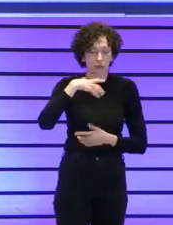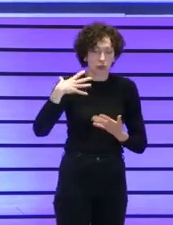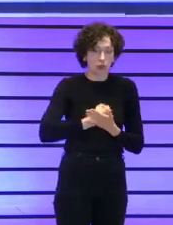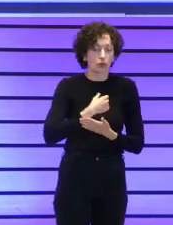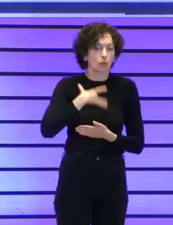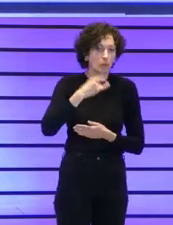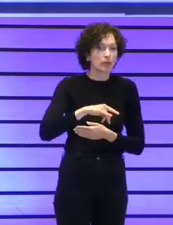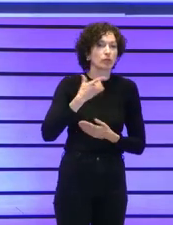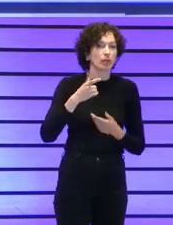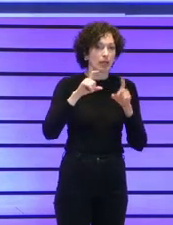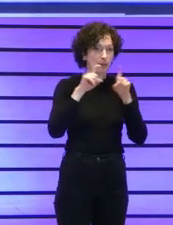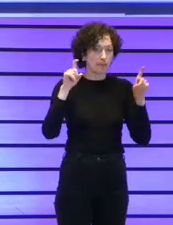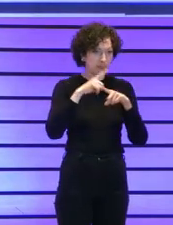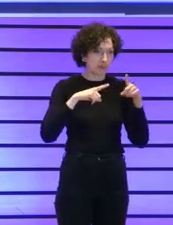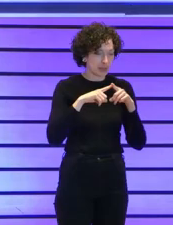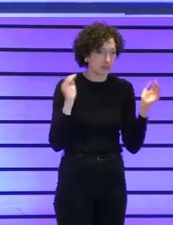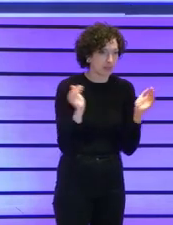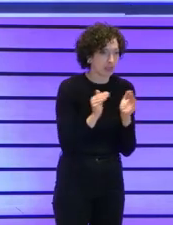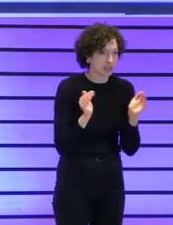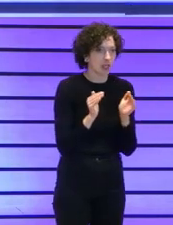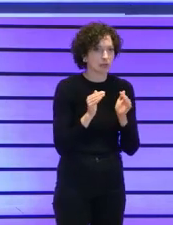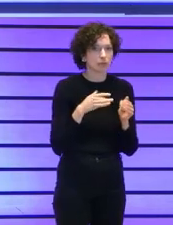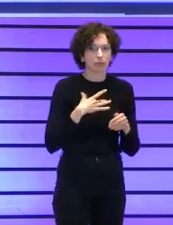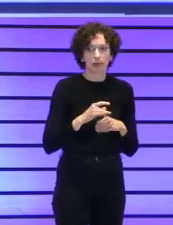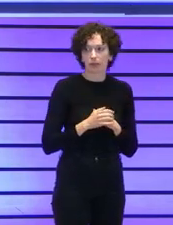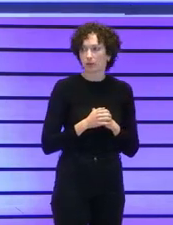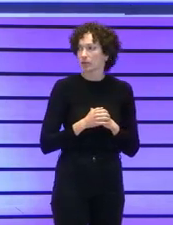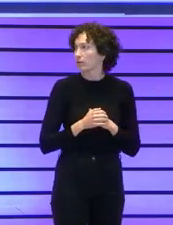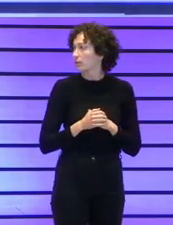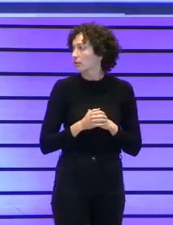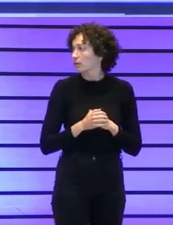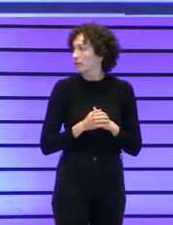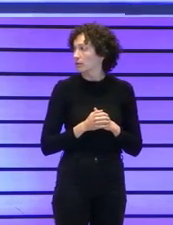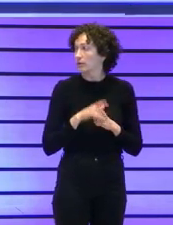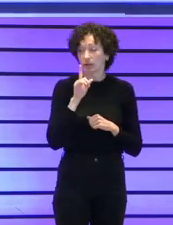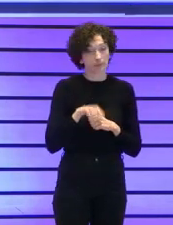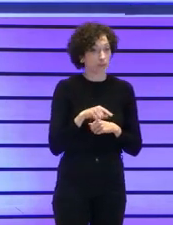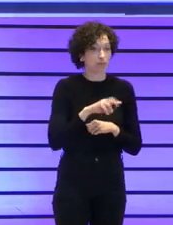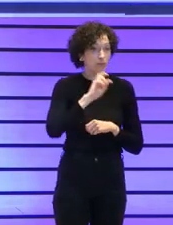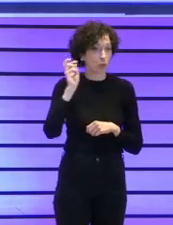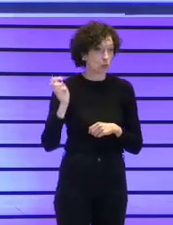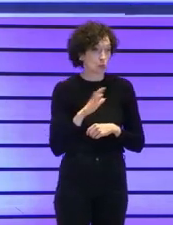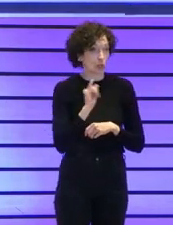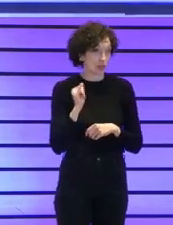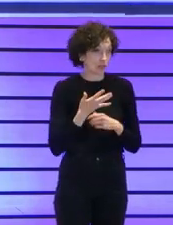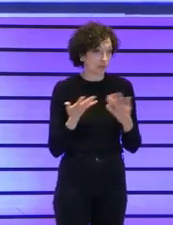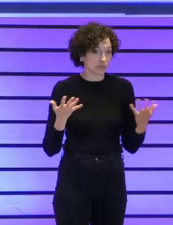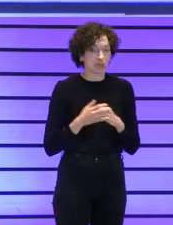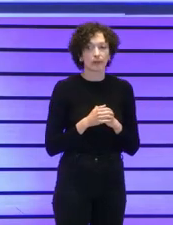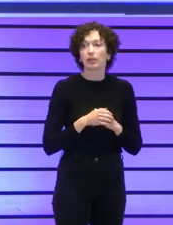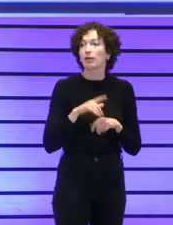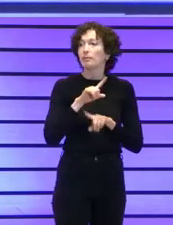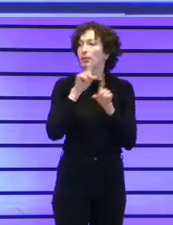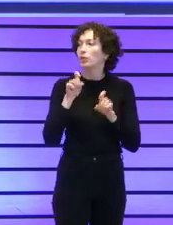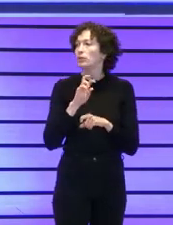mucho empleo personalizado las pymes. Sí, hombre. O sea, claro, que tenemos sí. Ahí un campo abierto, Marta. Bueno, otra pregunta por aquí, por esta parte.